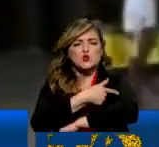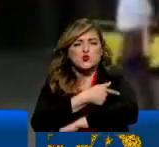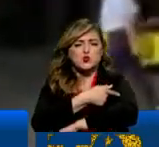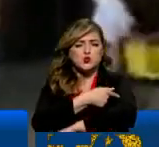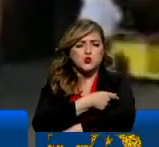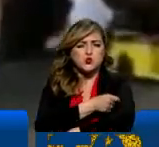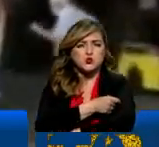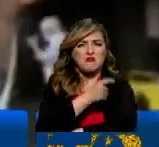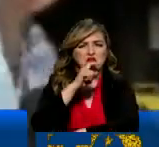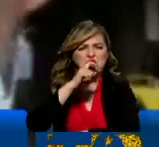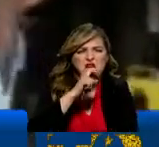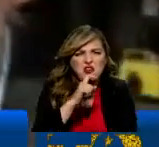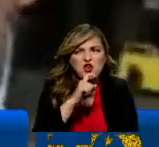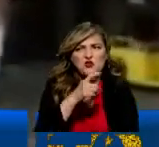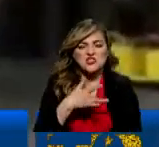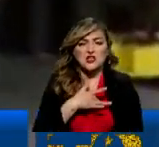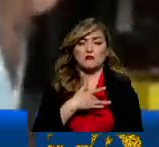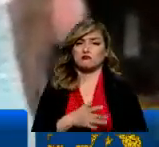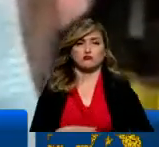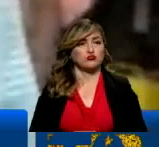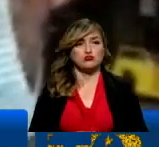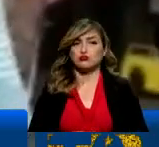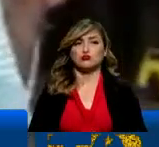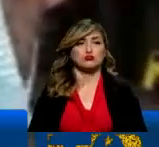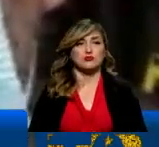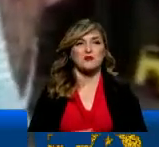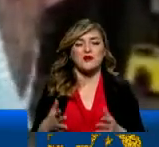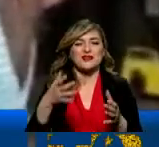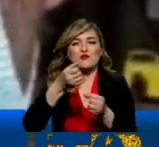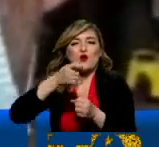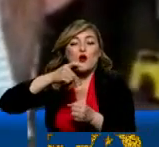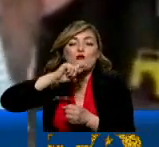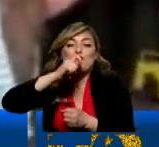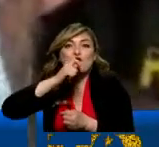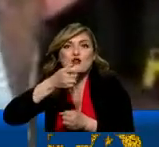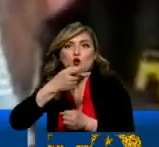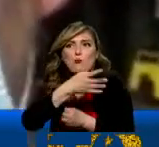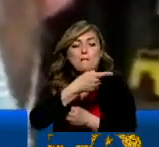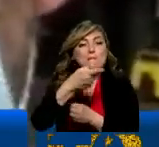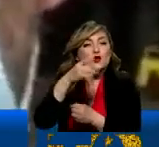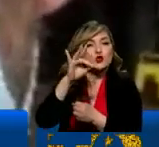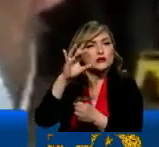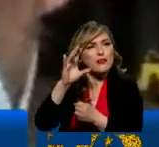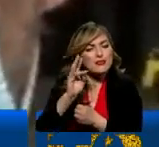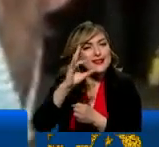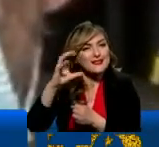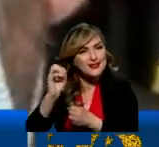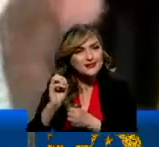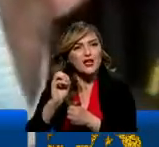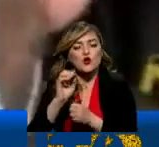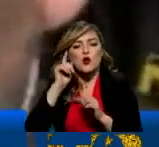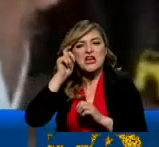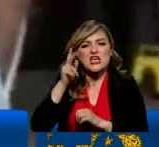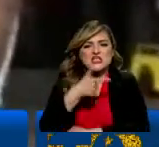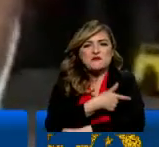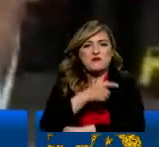ninguna temperatura fría, como yo me imaginé. Como sabrás, estas vacunas se tienen que mantener a menos 70 grados centígrados y pensé que iba a estar frío,